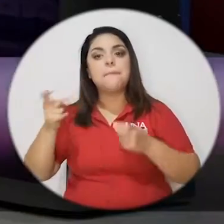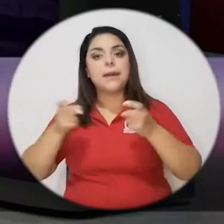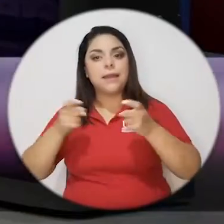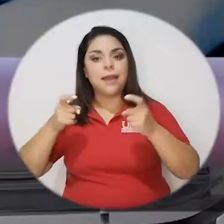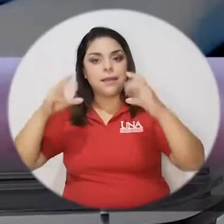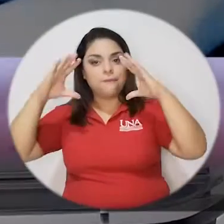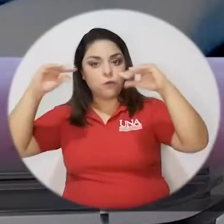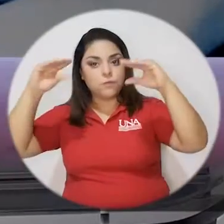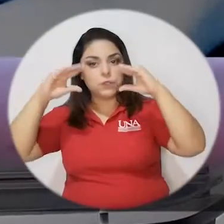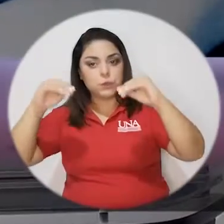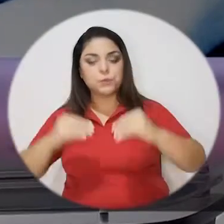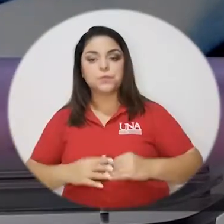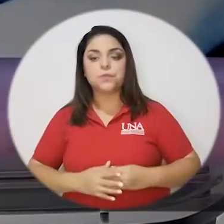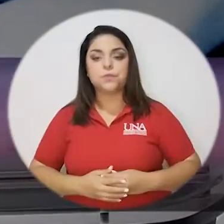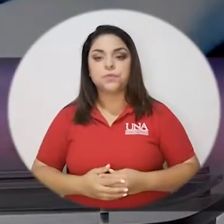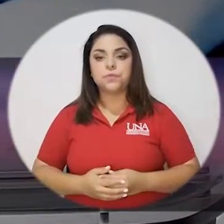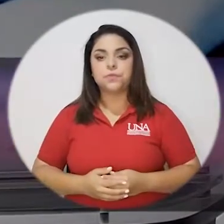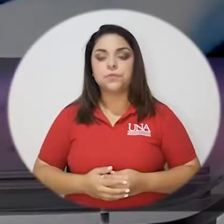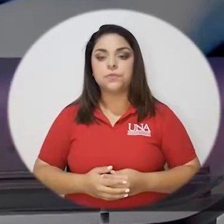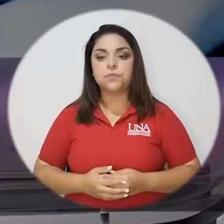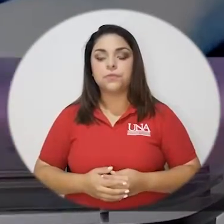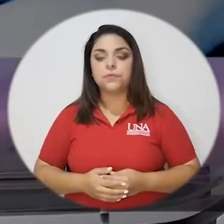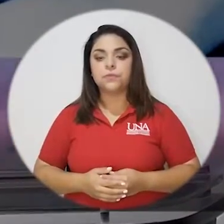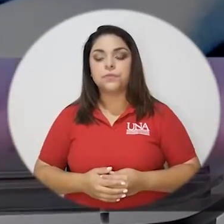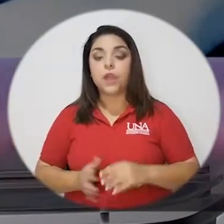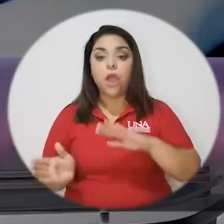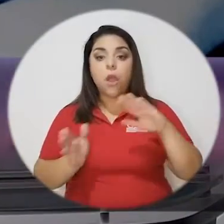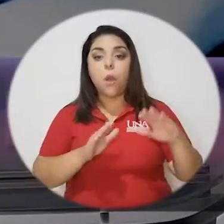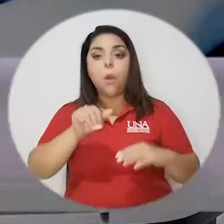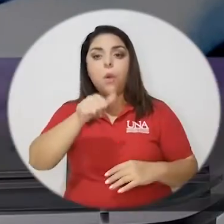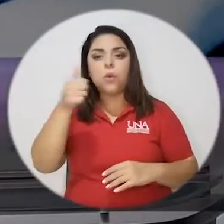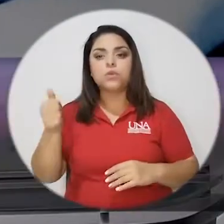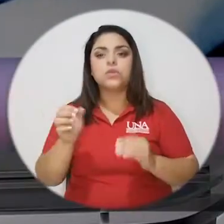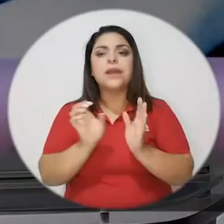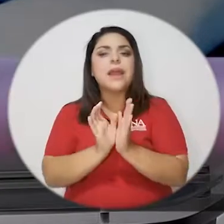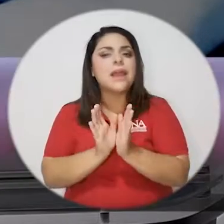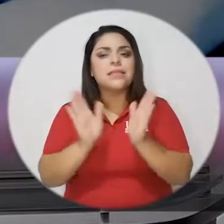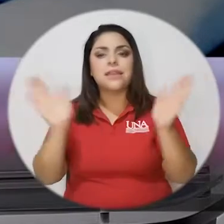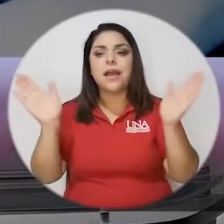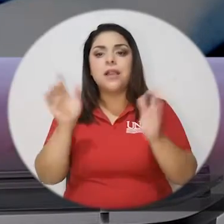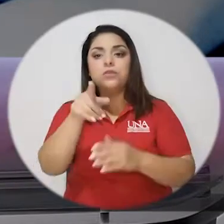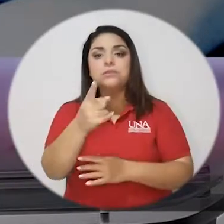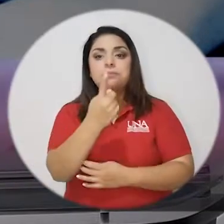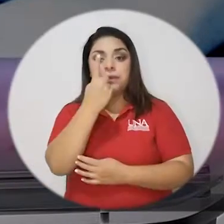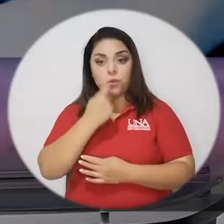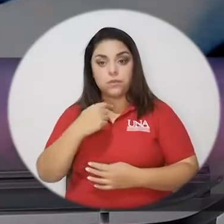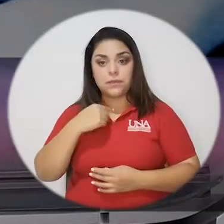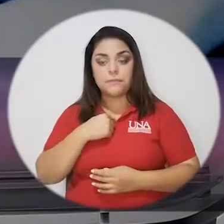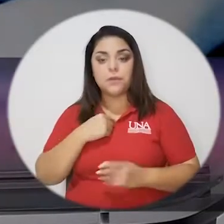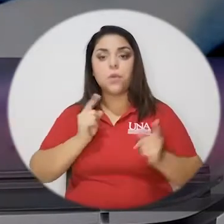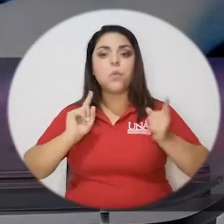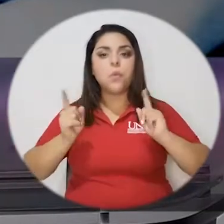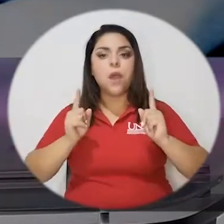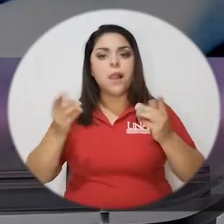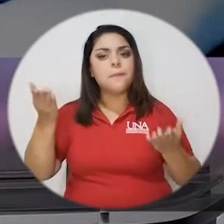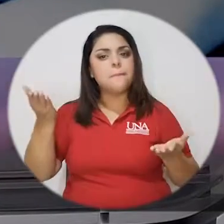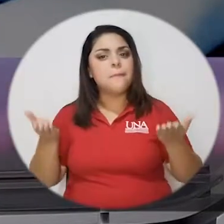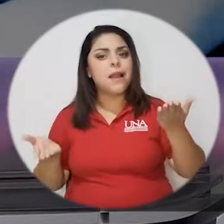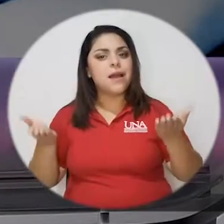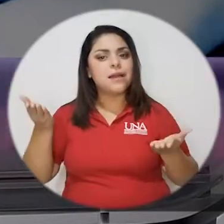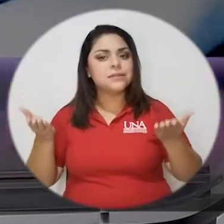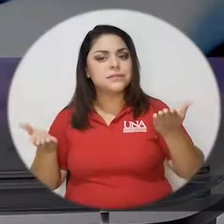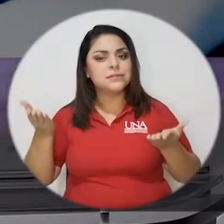deficiente, podríamos llamar, en el manejo de esto. Lo otro, en general, si usted me dice cuál ha sido el